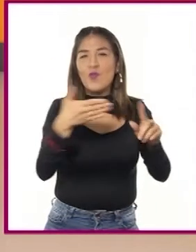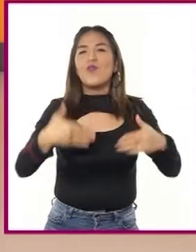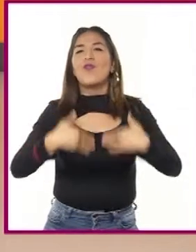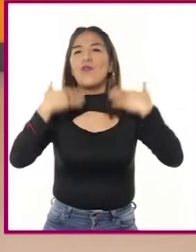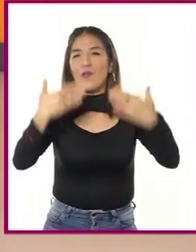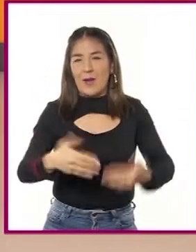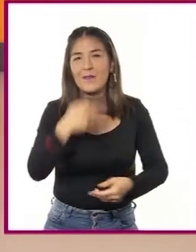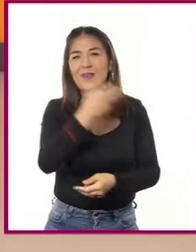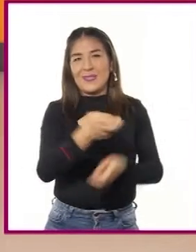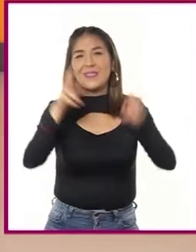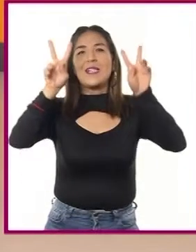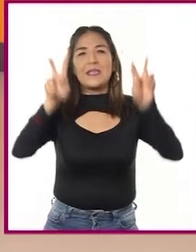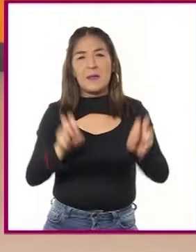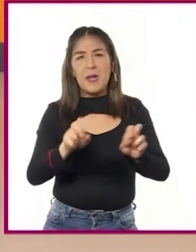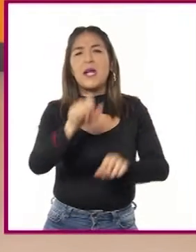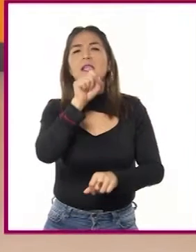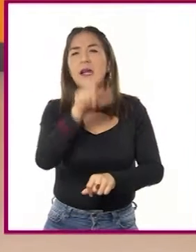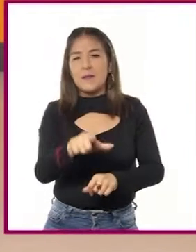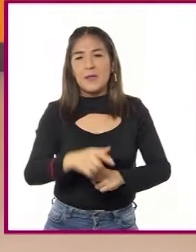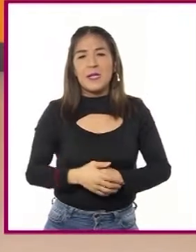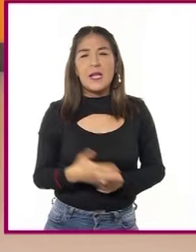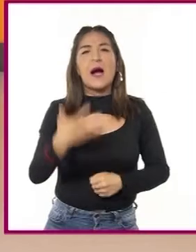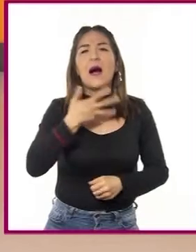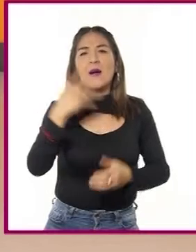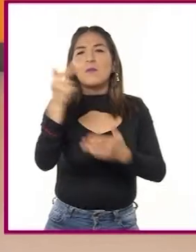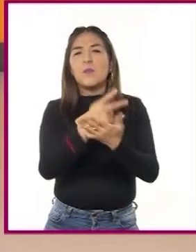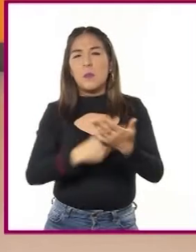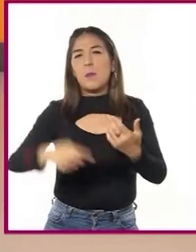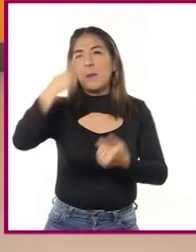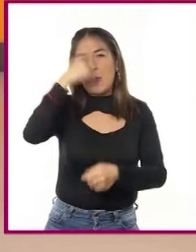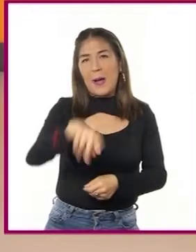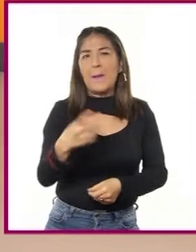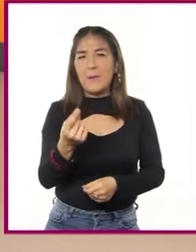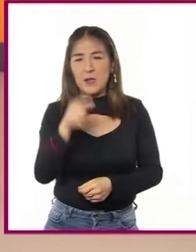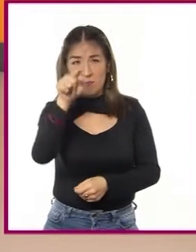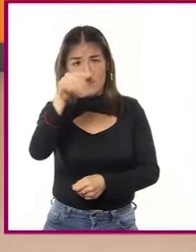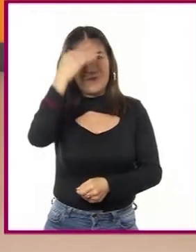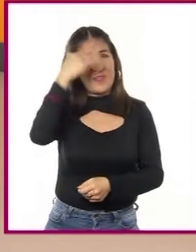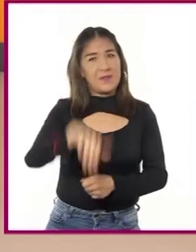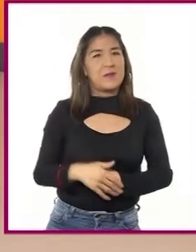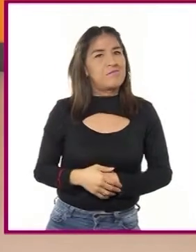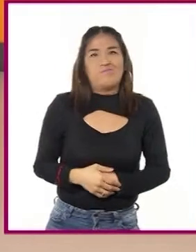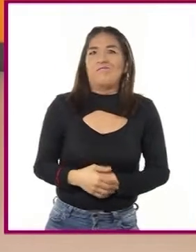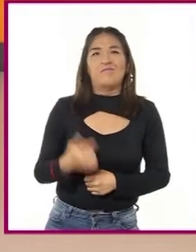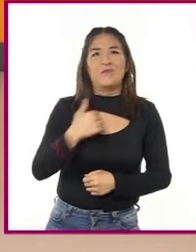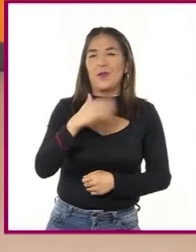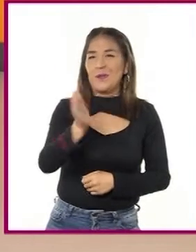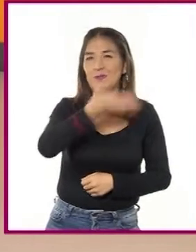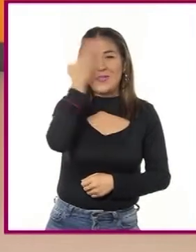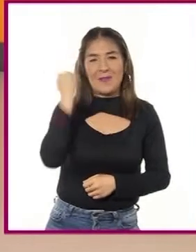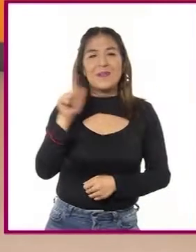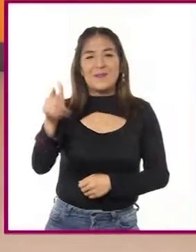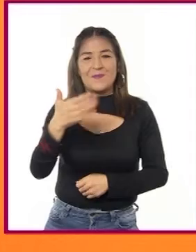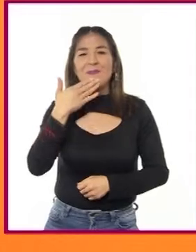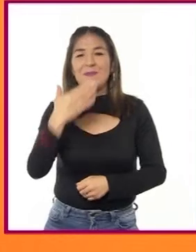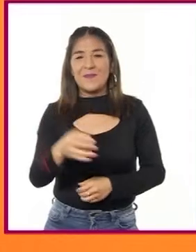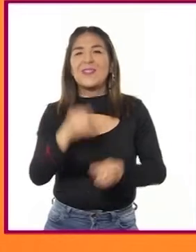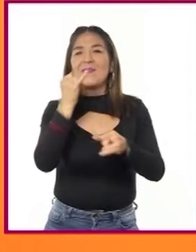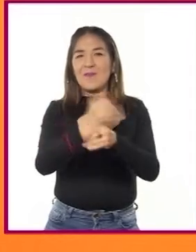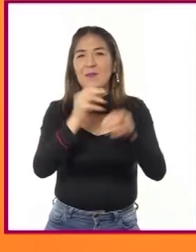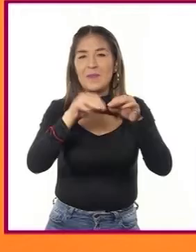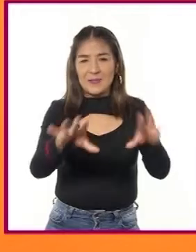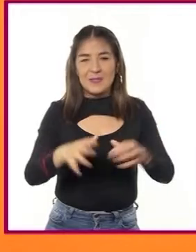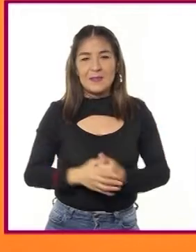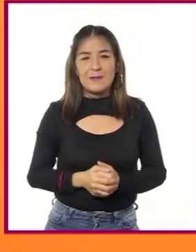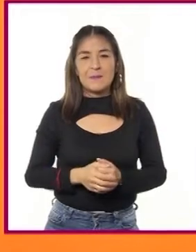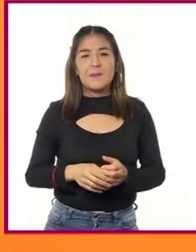tema. Incluso hay programación para perros. ¿Lo sabían? Yo no sabía eso. Excelente, Roberto. Para